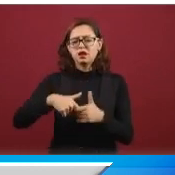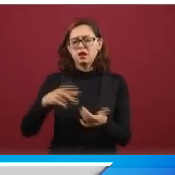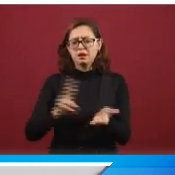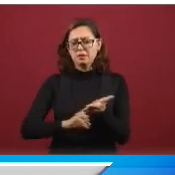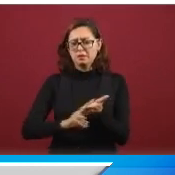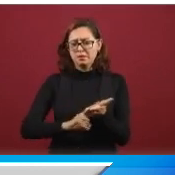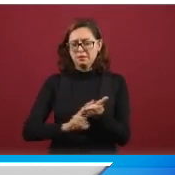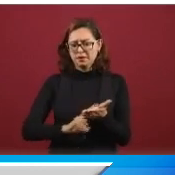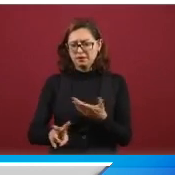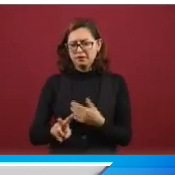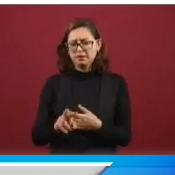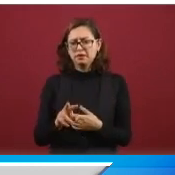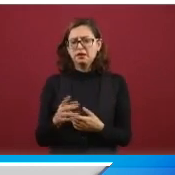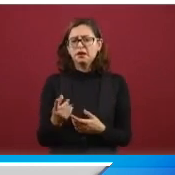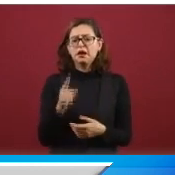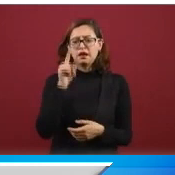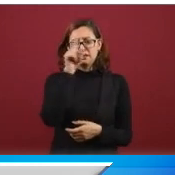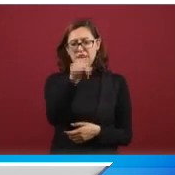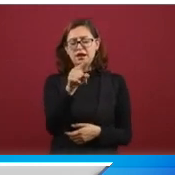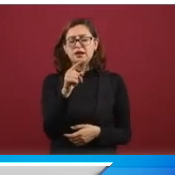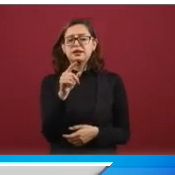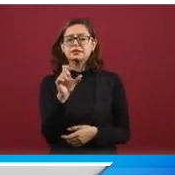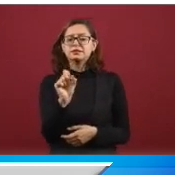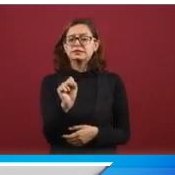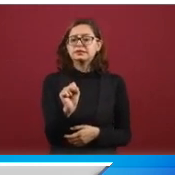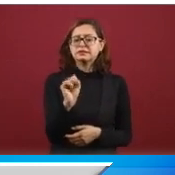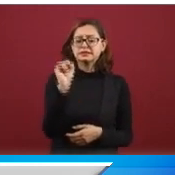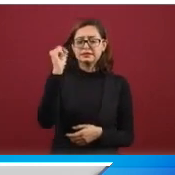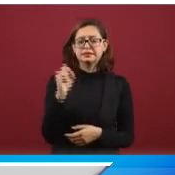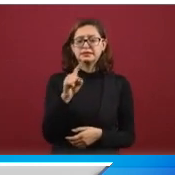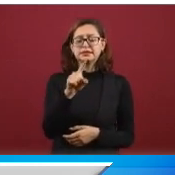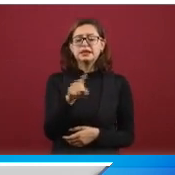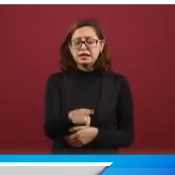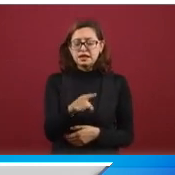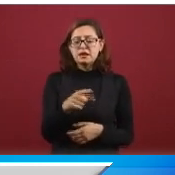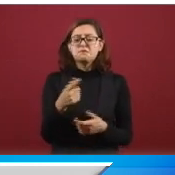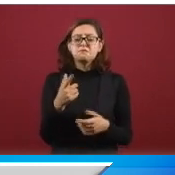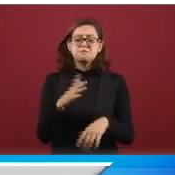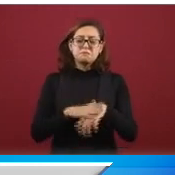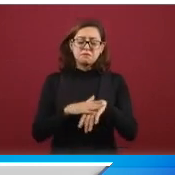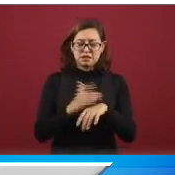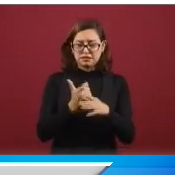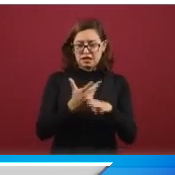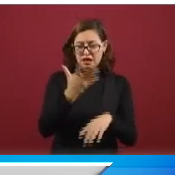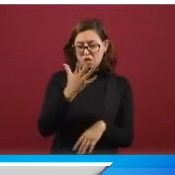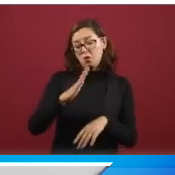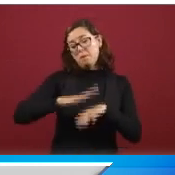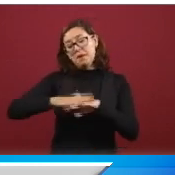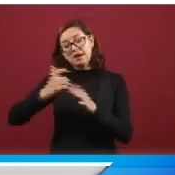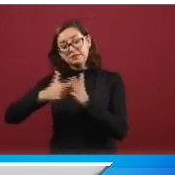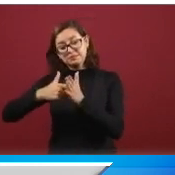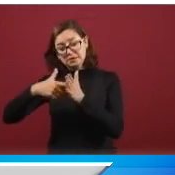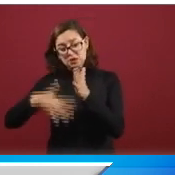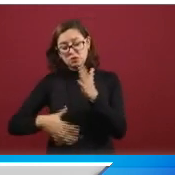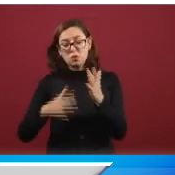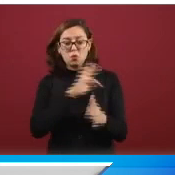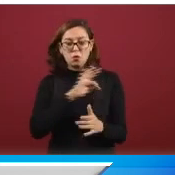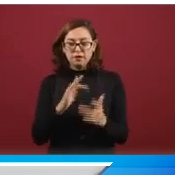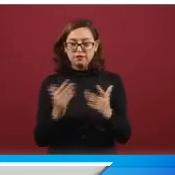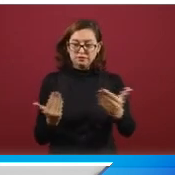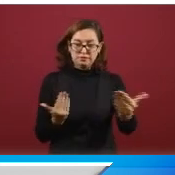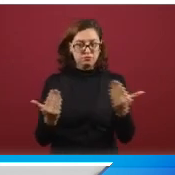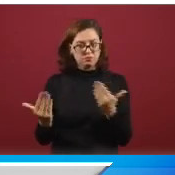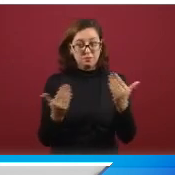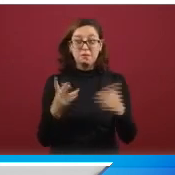por kilogramo, gas LP estacionario marca Extra Gas a 19.88 por litro. Con precio bajo, gasolina regular